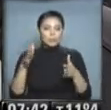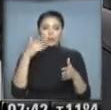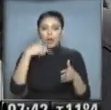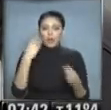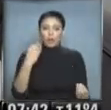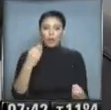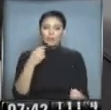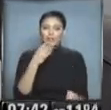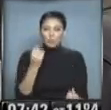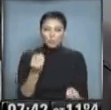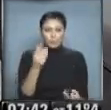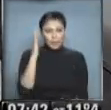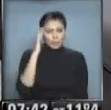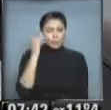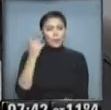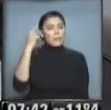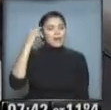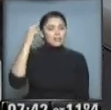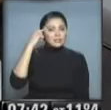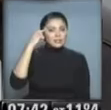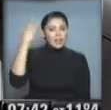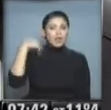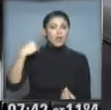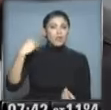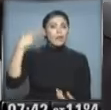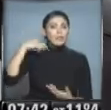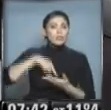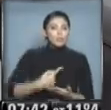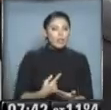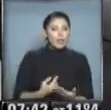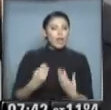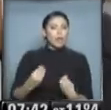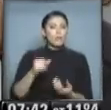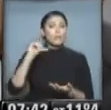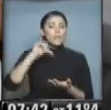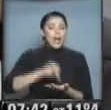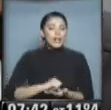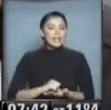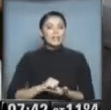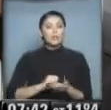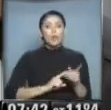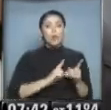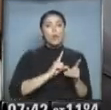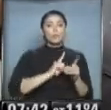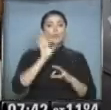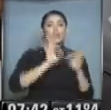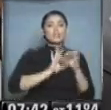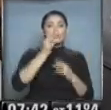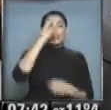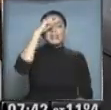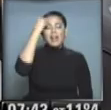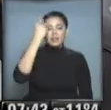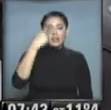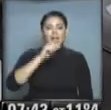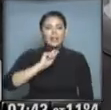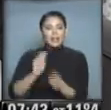porque se trata también de pensar la memoria de la ciudad la memoria del país la relación entre un proyecto nacional que está transformando a